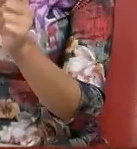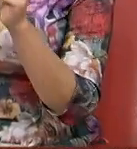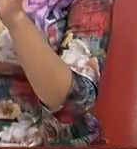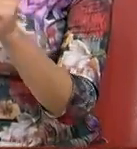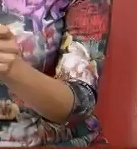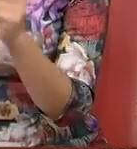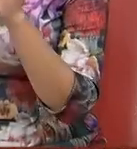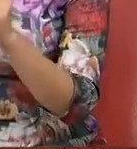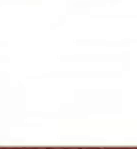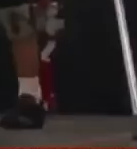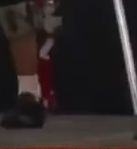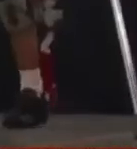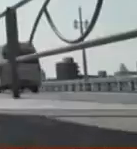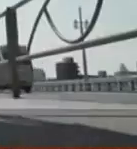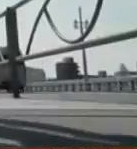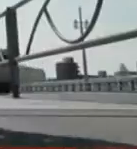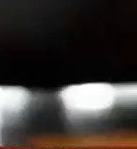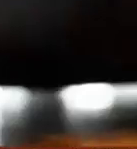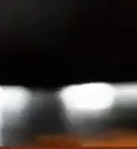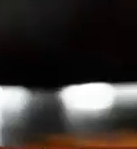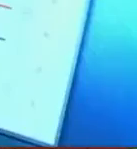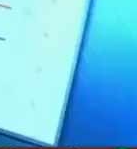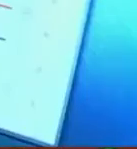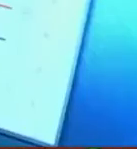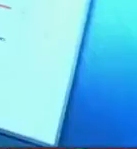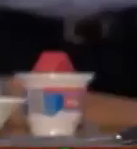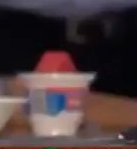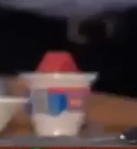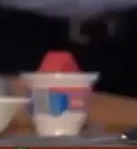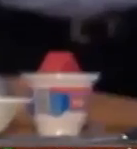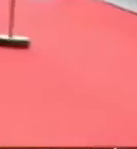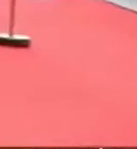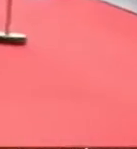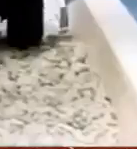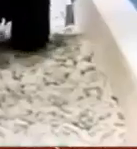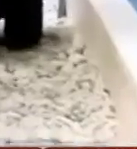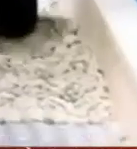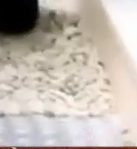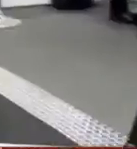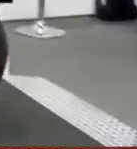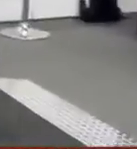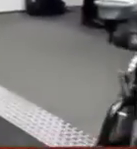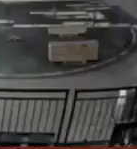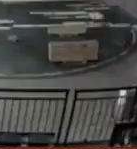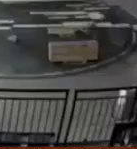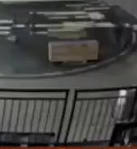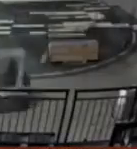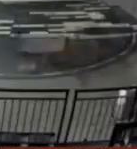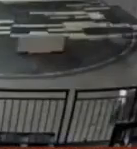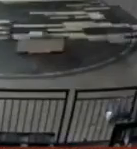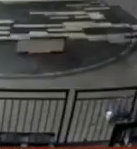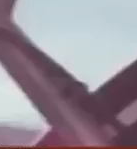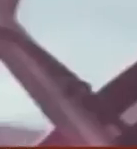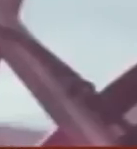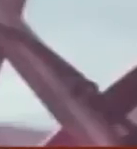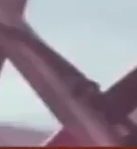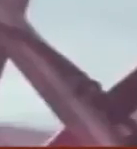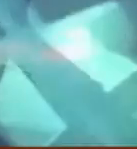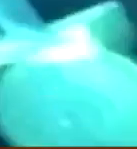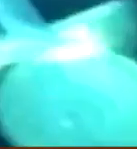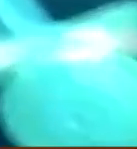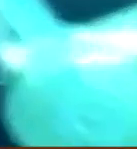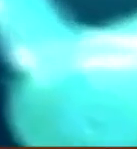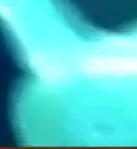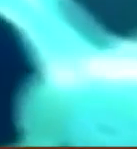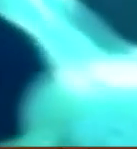pero hay otra categoría que seguramente seguirá cobrando importancia con el pasar de los años. Se dio a conocer una